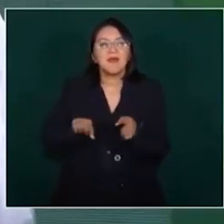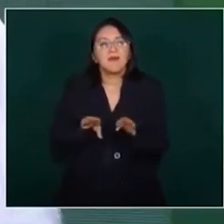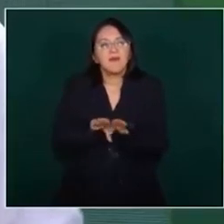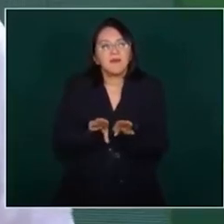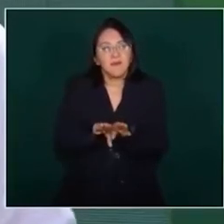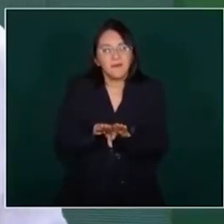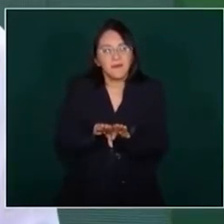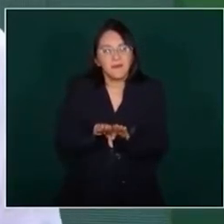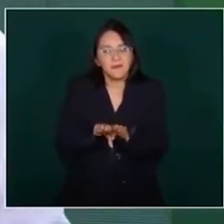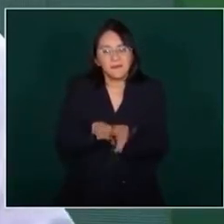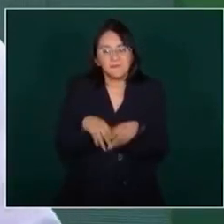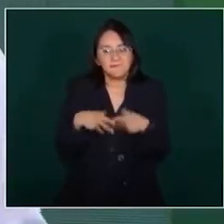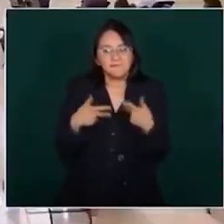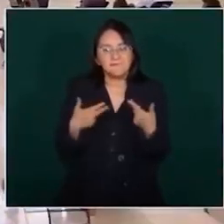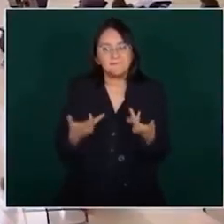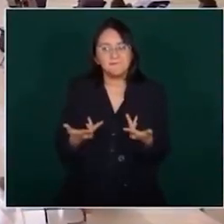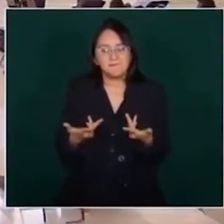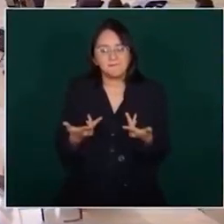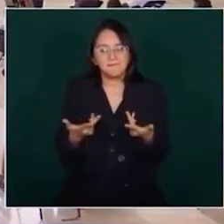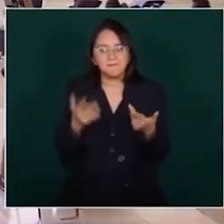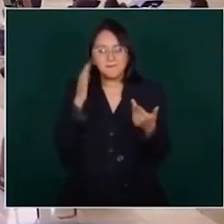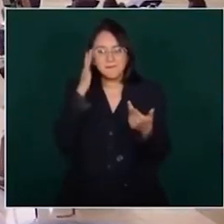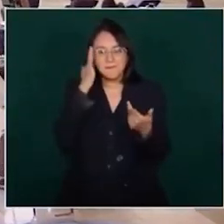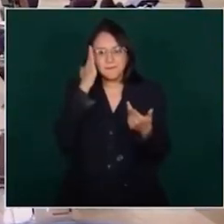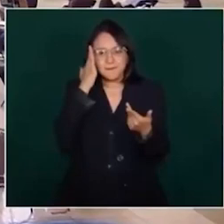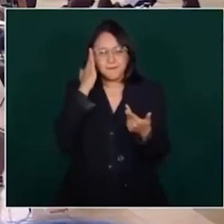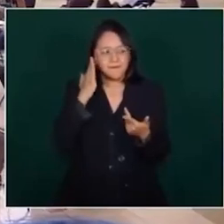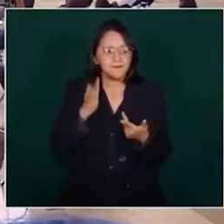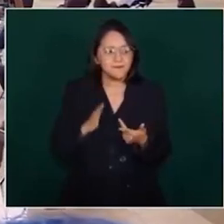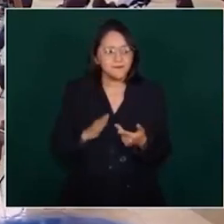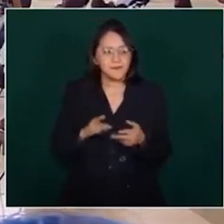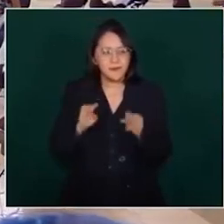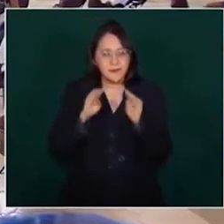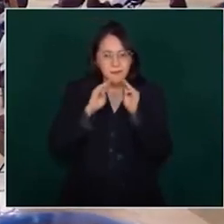a la delincuencia organizada?